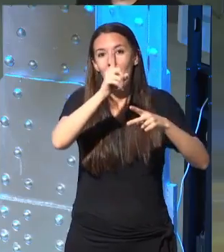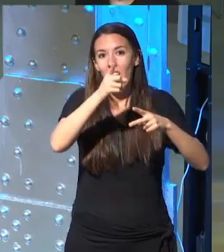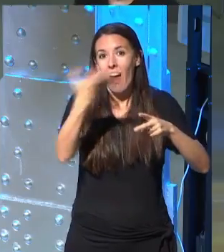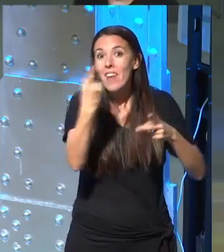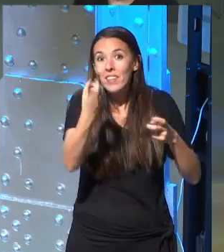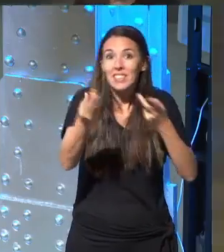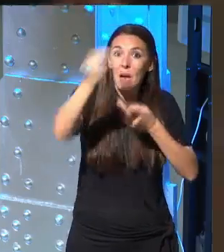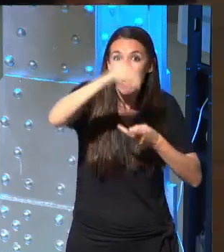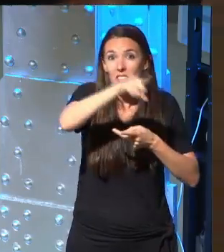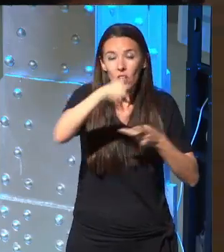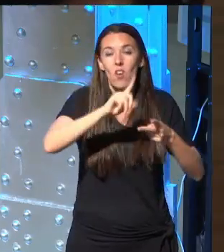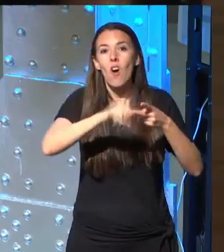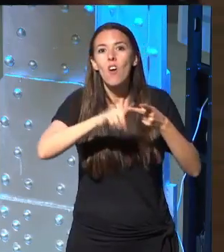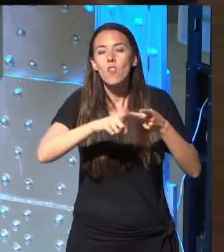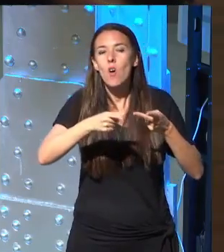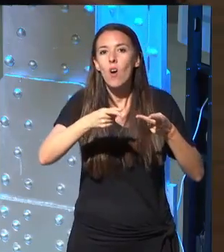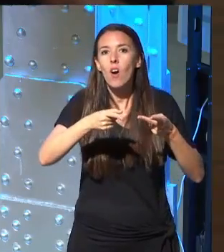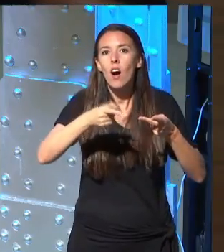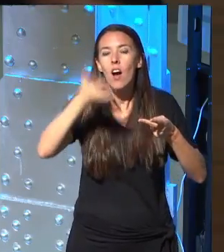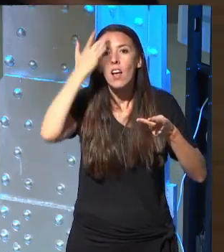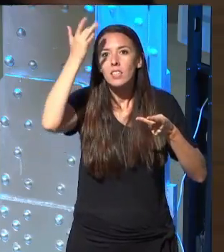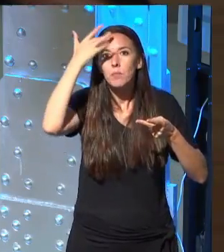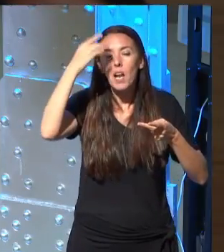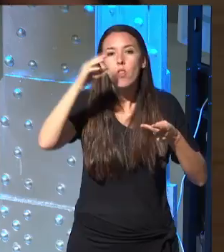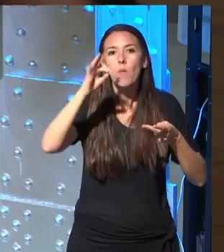¿cuánta inspiración de esto ha habido en Twin Peaks? ¿Cuánta inspiración?